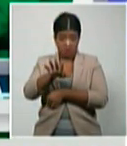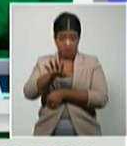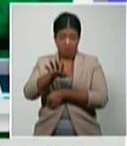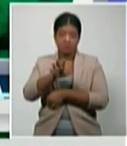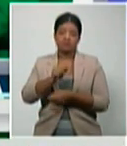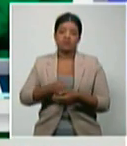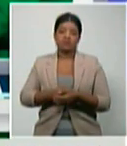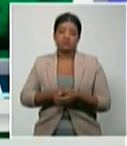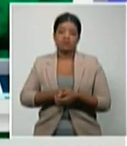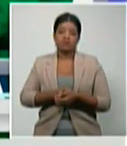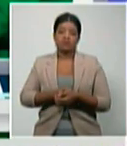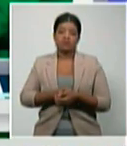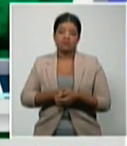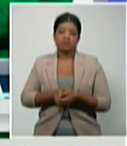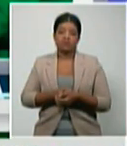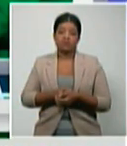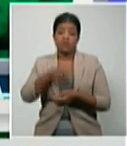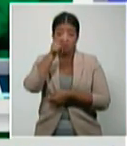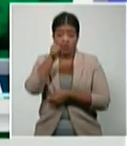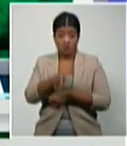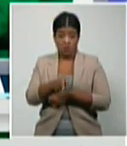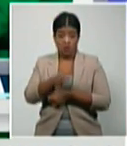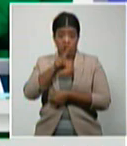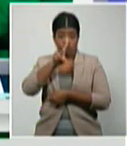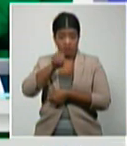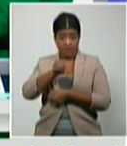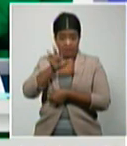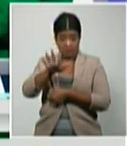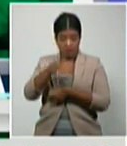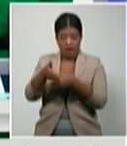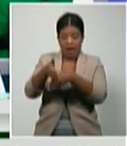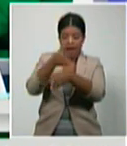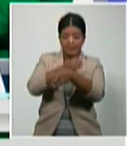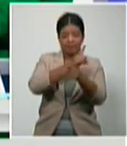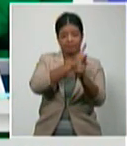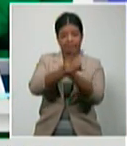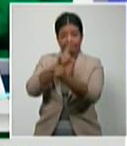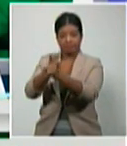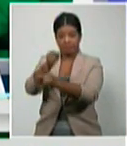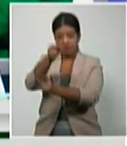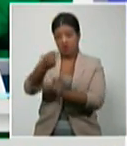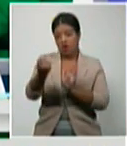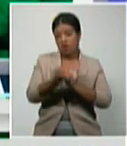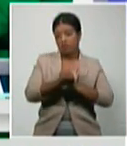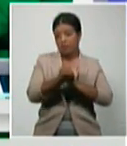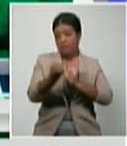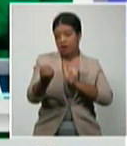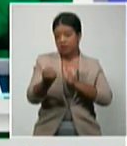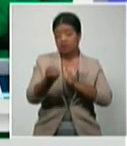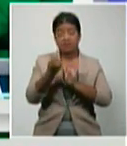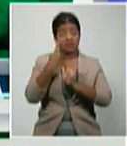fueron contactos de casos confirmados. Sigue manteniéndose como el principal